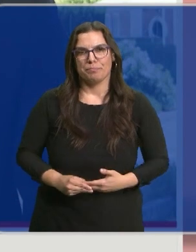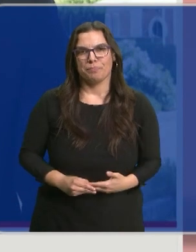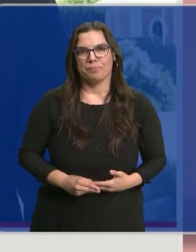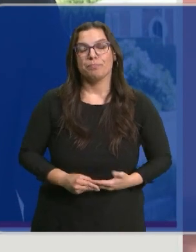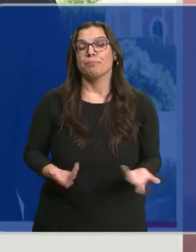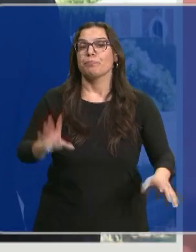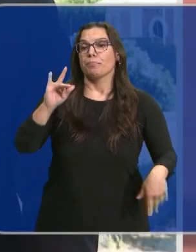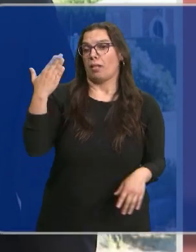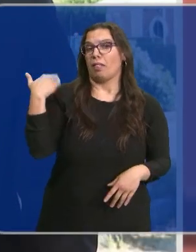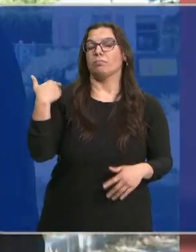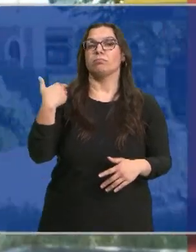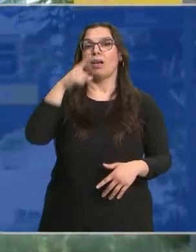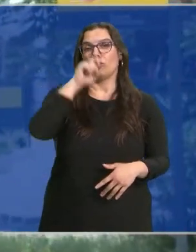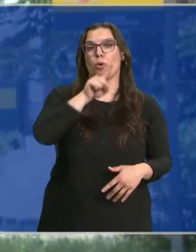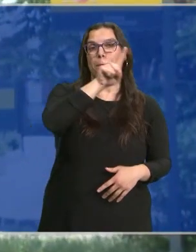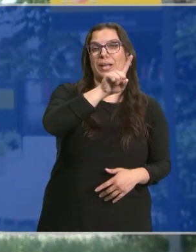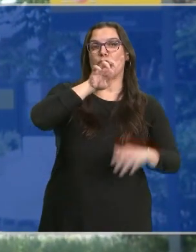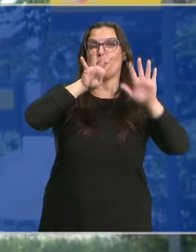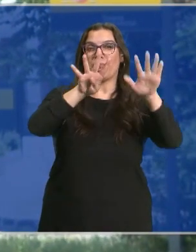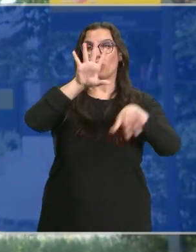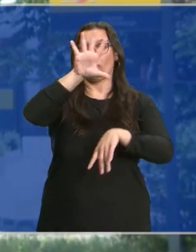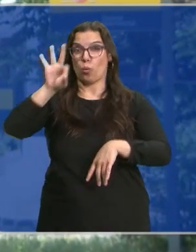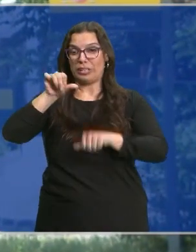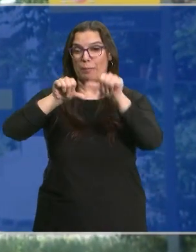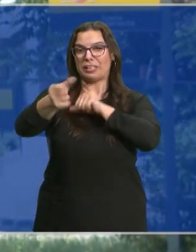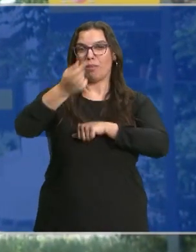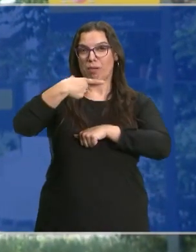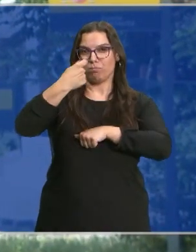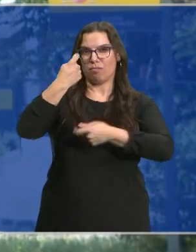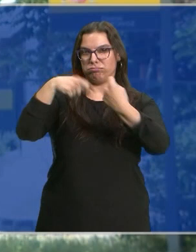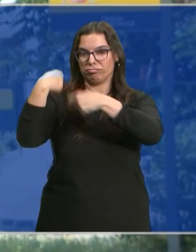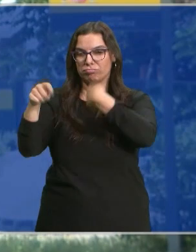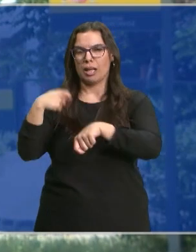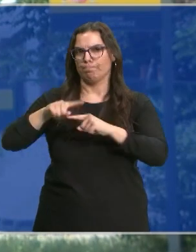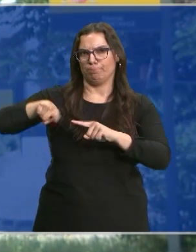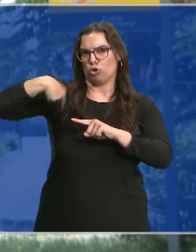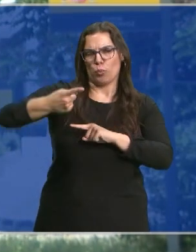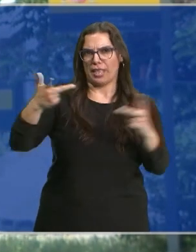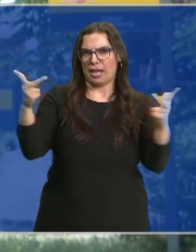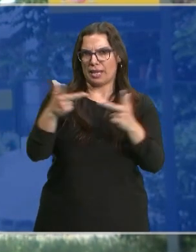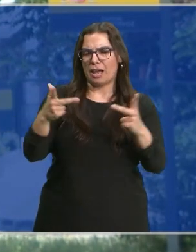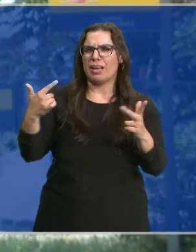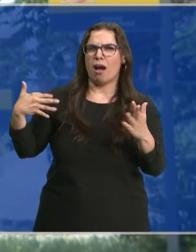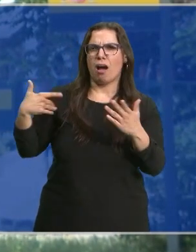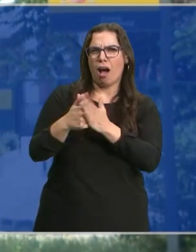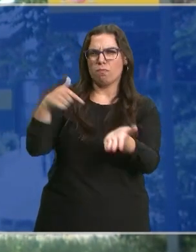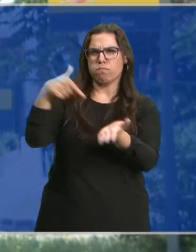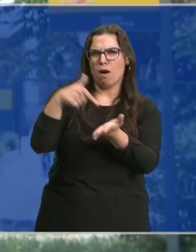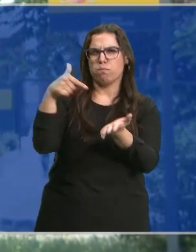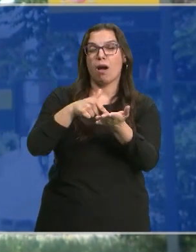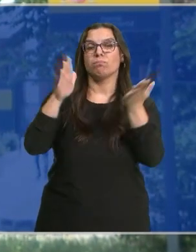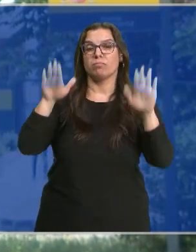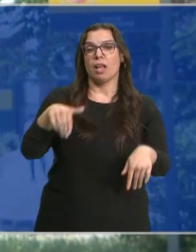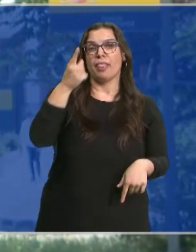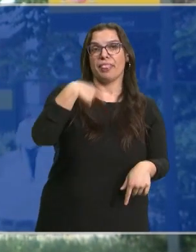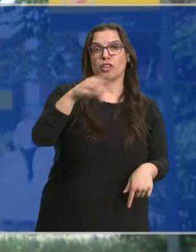Sí, se comercializó a partir de 1950 y tuvo efectos indeseados. Hoy, después de décadas de reivindicaciones, los 130